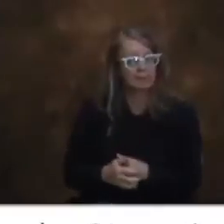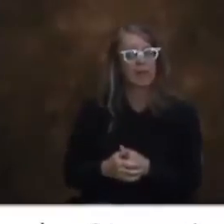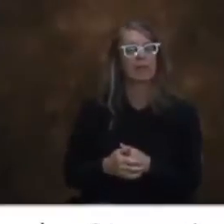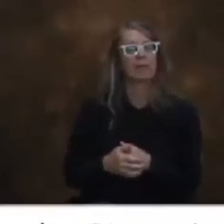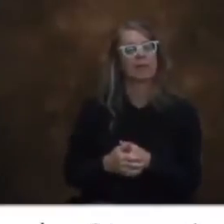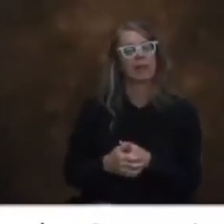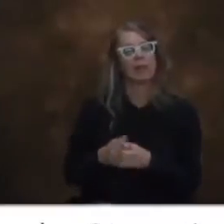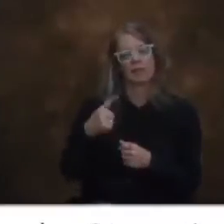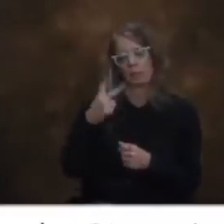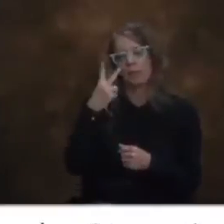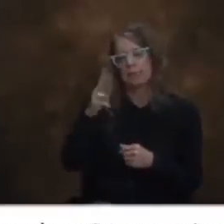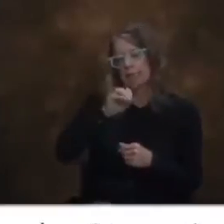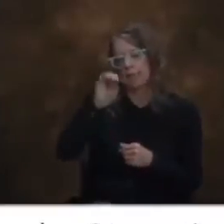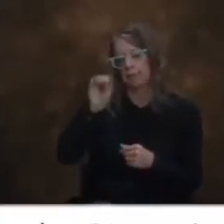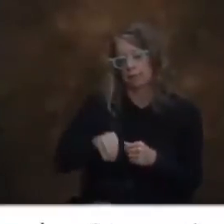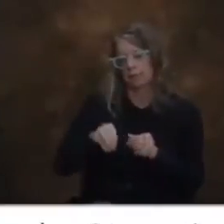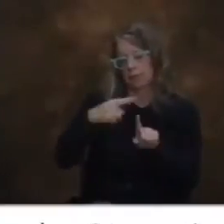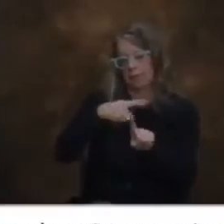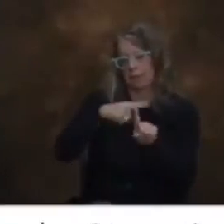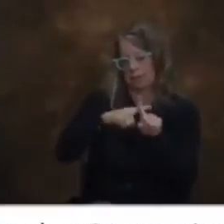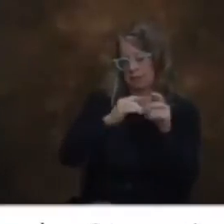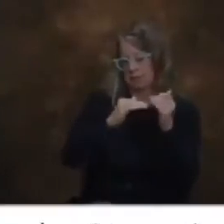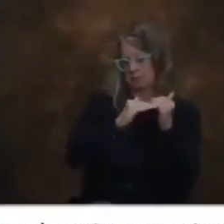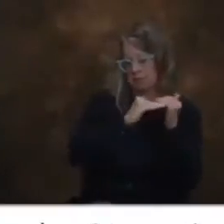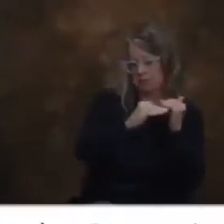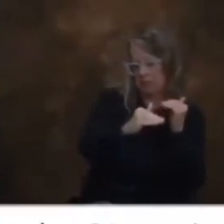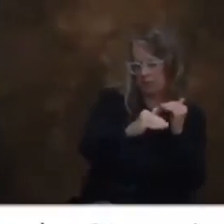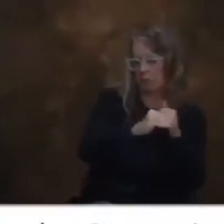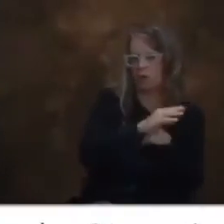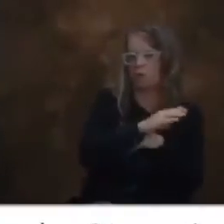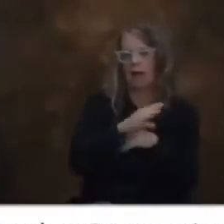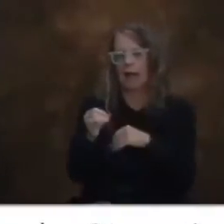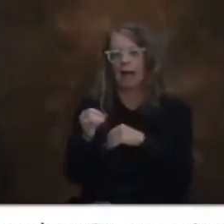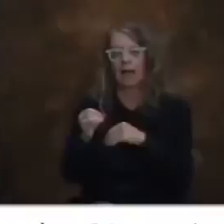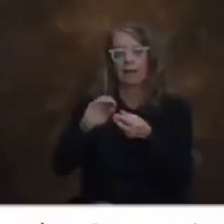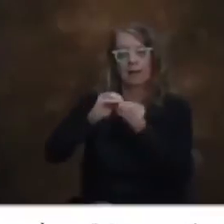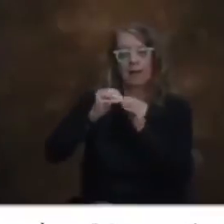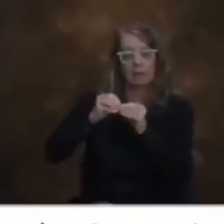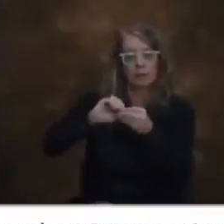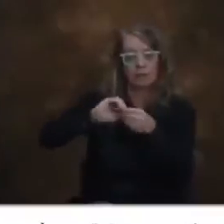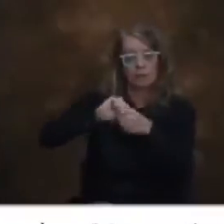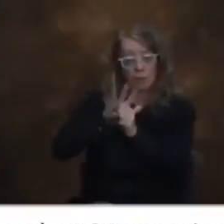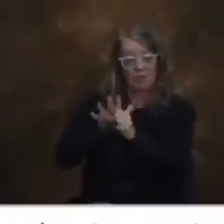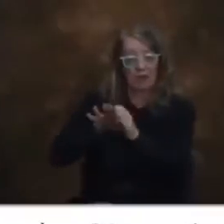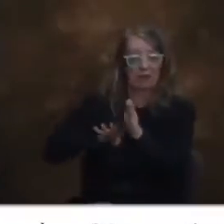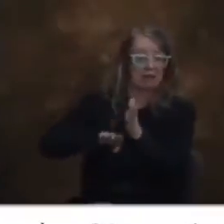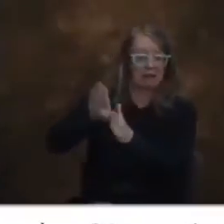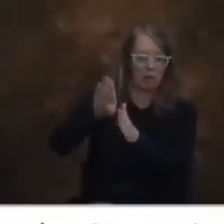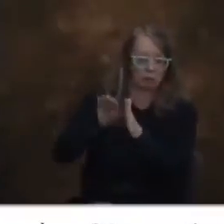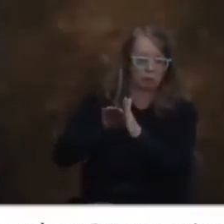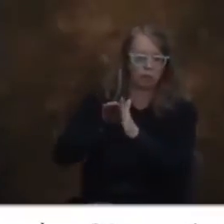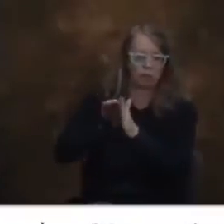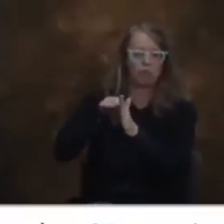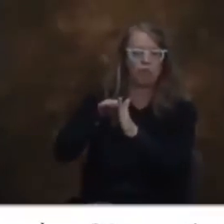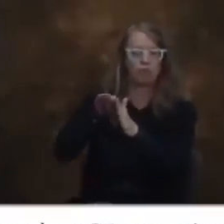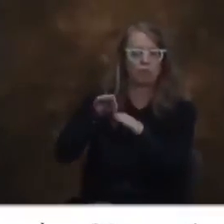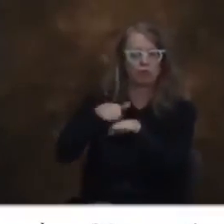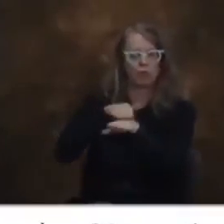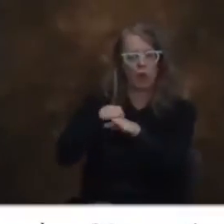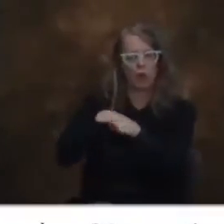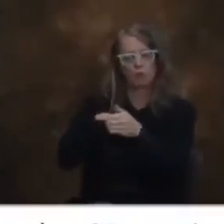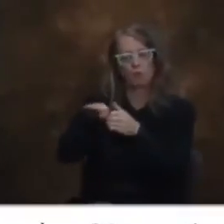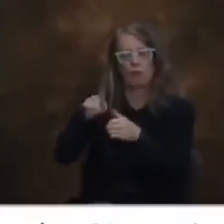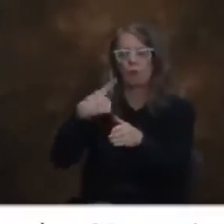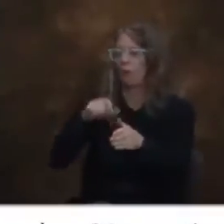dada la estabilización del porcentaje de positividad y el aumento más lento de los casos no hay nuevas recomendaciones en este momento pero